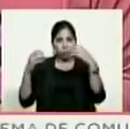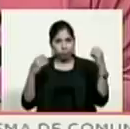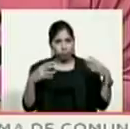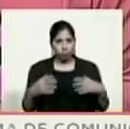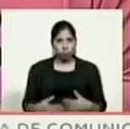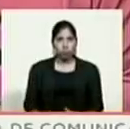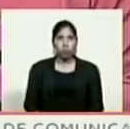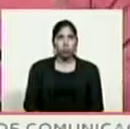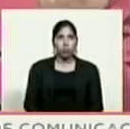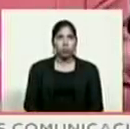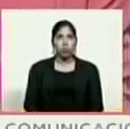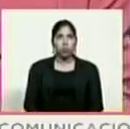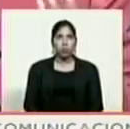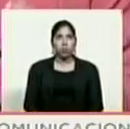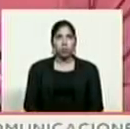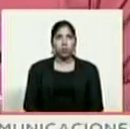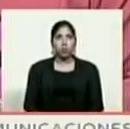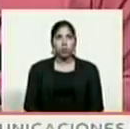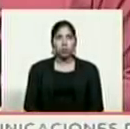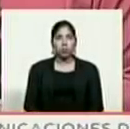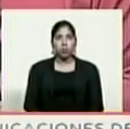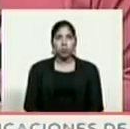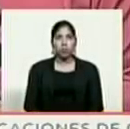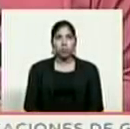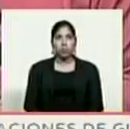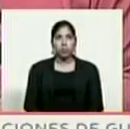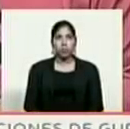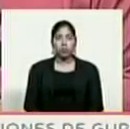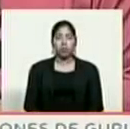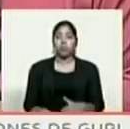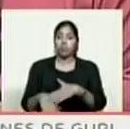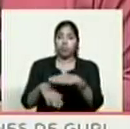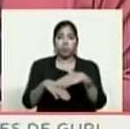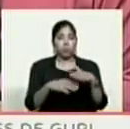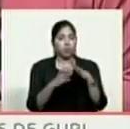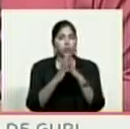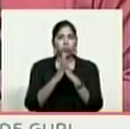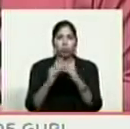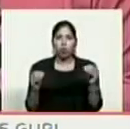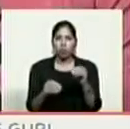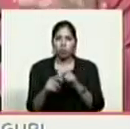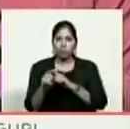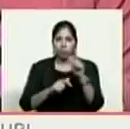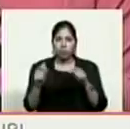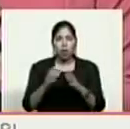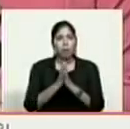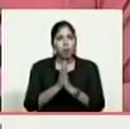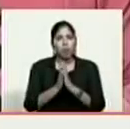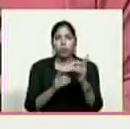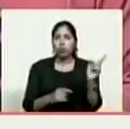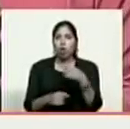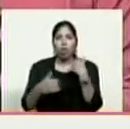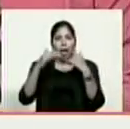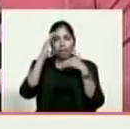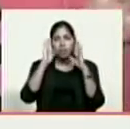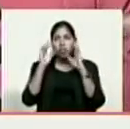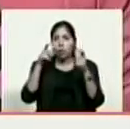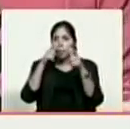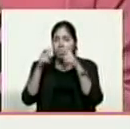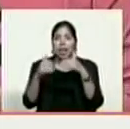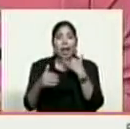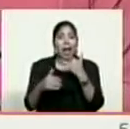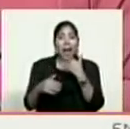Gran Caracas. Ha dicho además, exhortando y haciendo ese llamado extendido a todo el pueblo de Venezuela, a mantenerse atento y denunciar